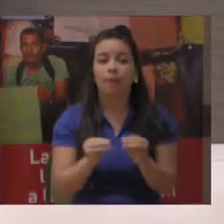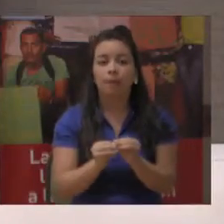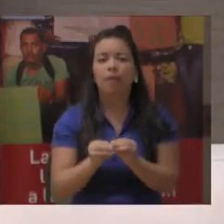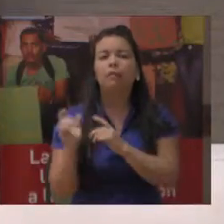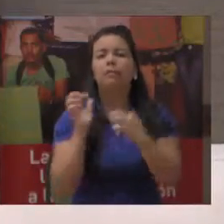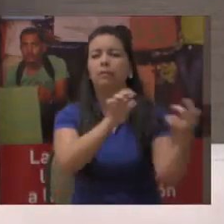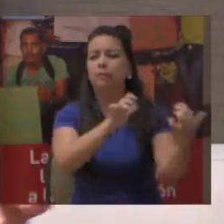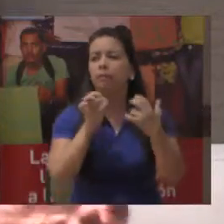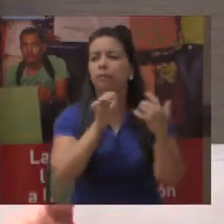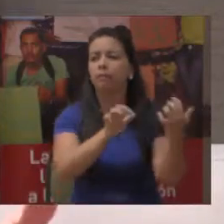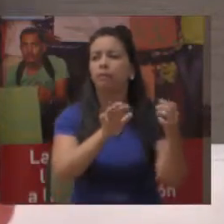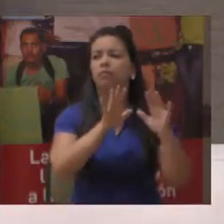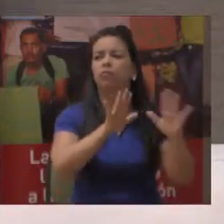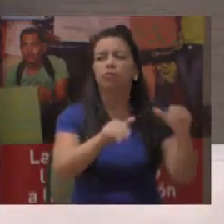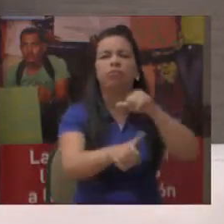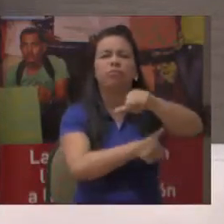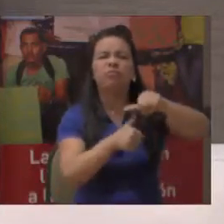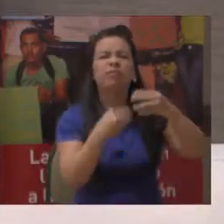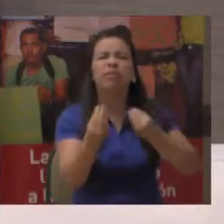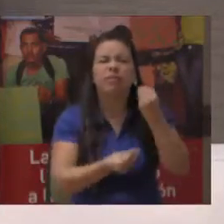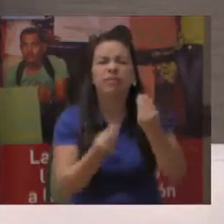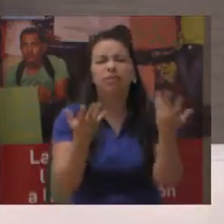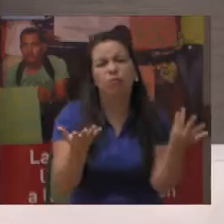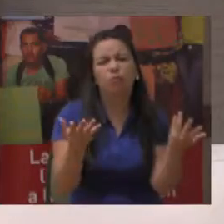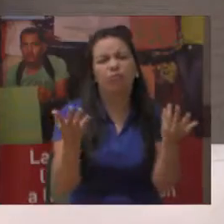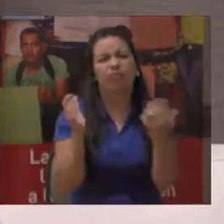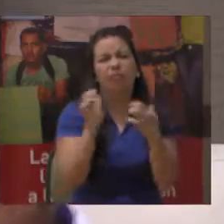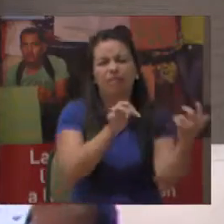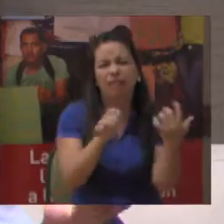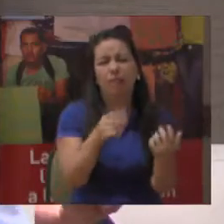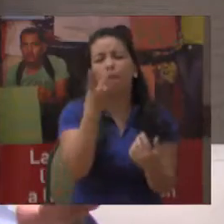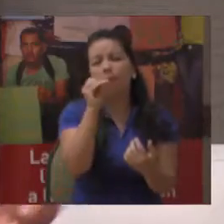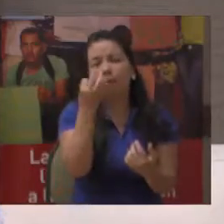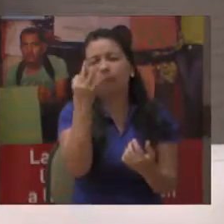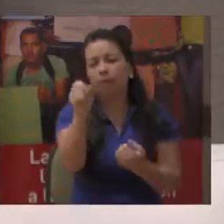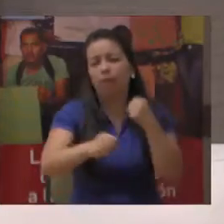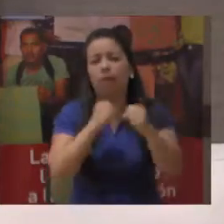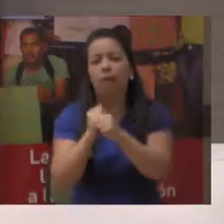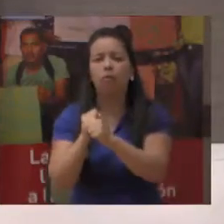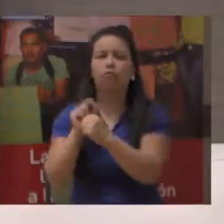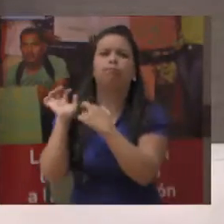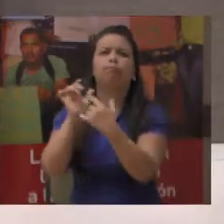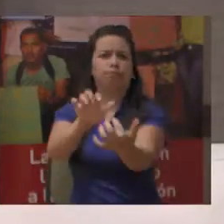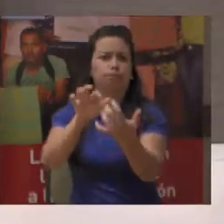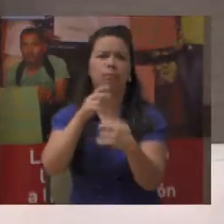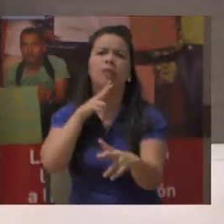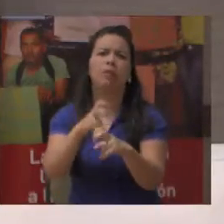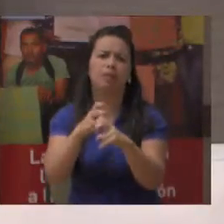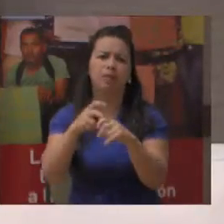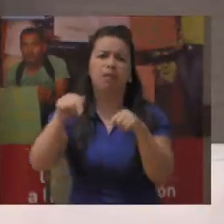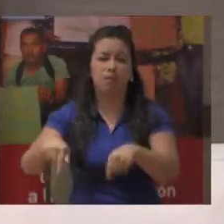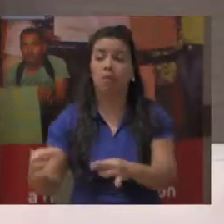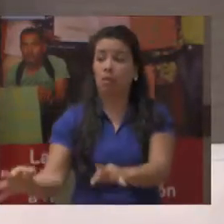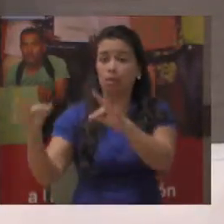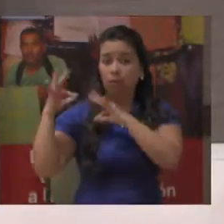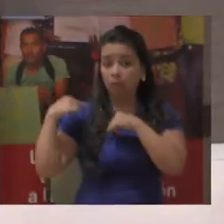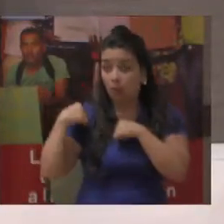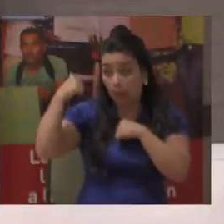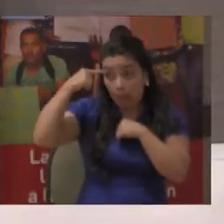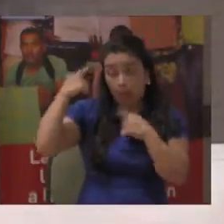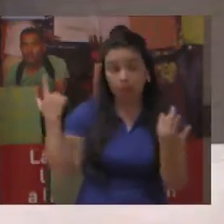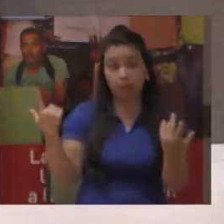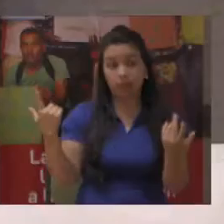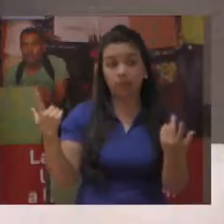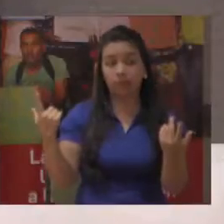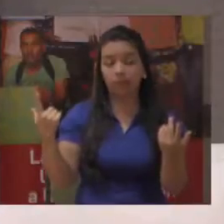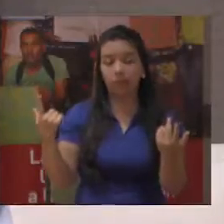estuvieran. Hay guerrilleros que han estado 20, 30 años allá. A mí nadie me puede meter en la cabeza que la